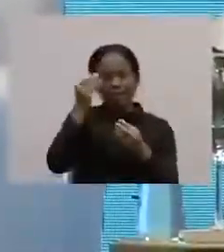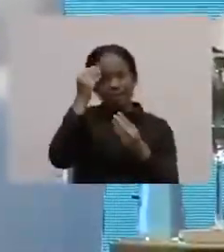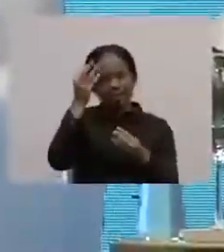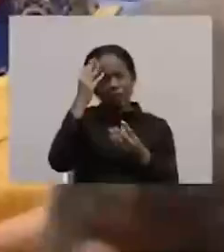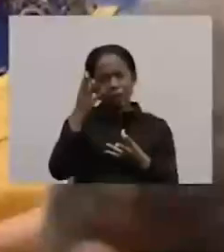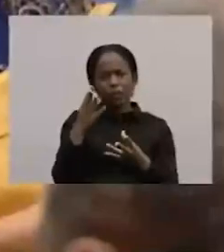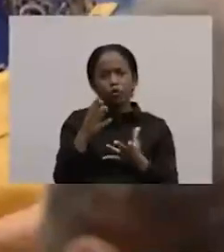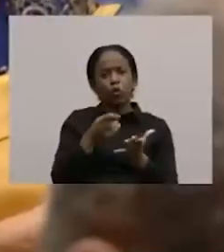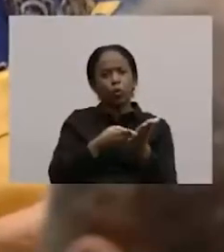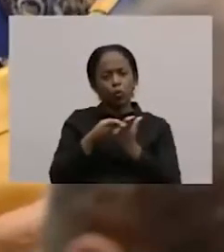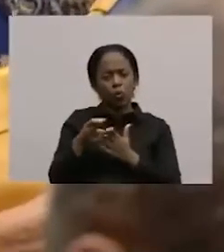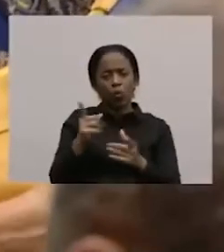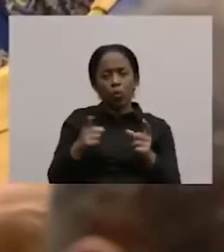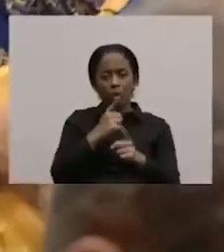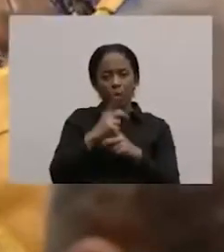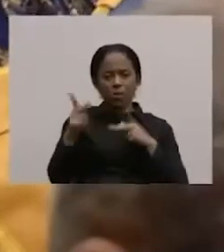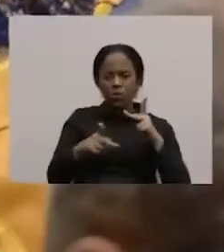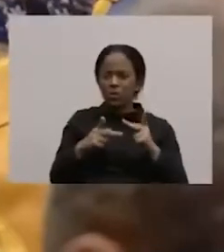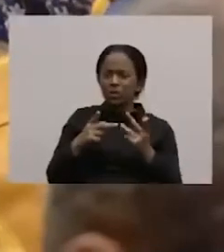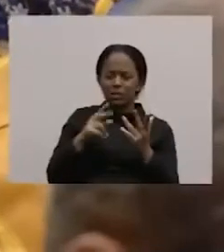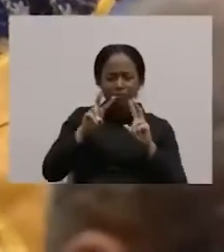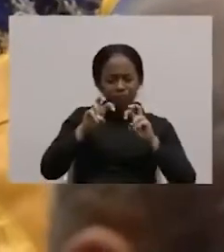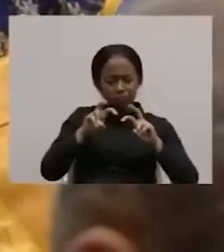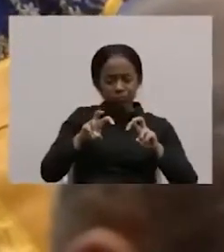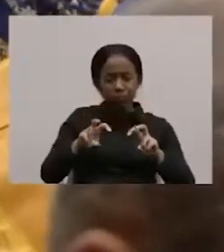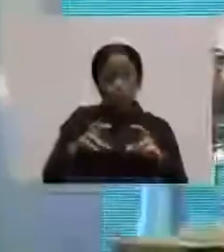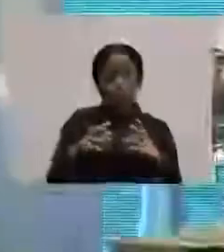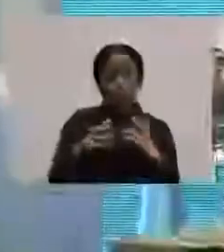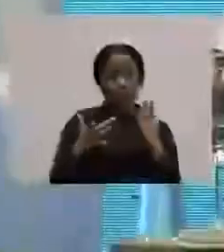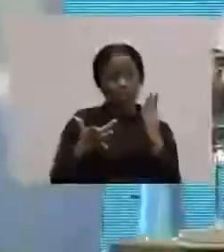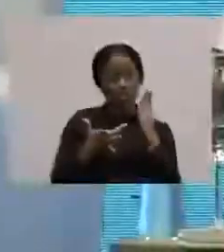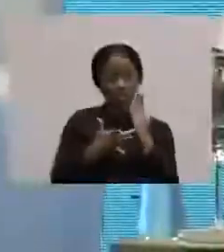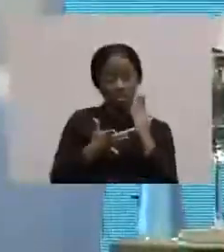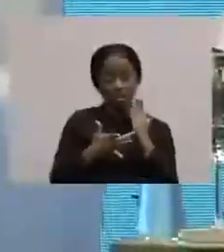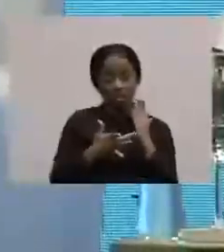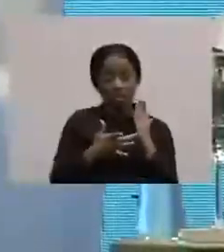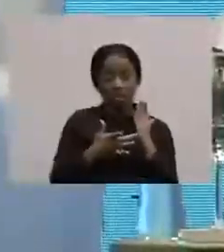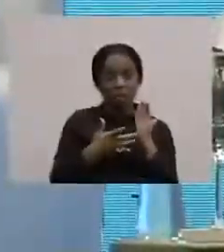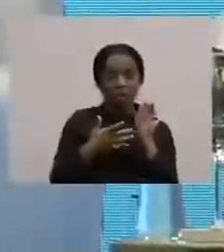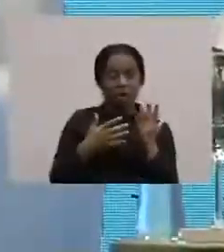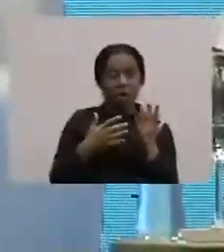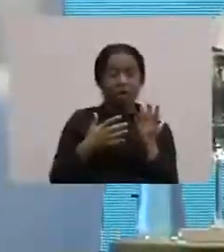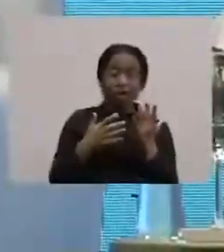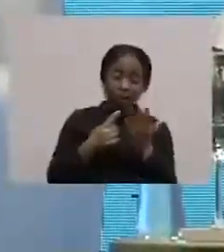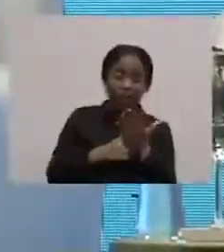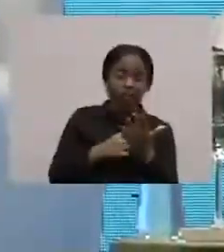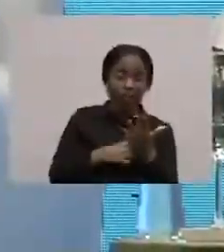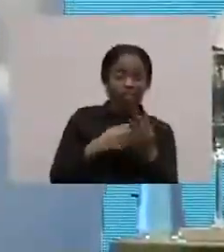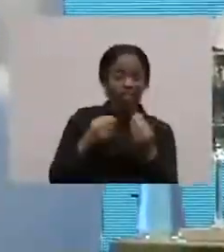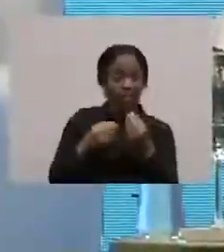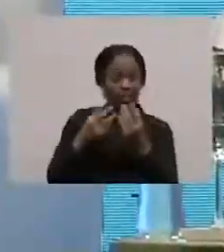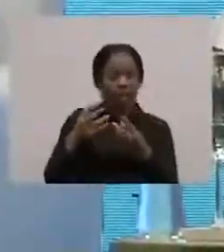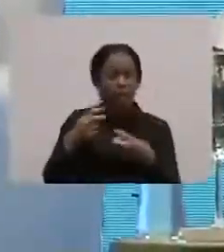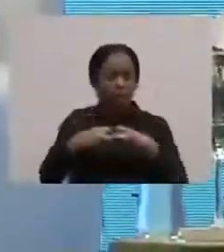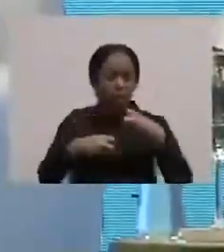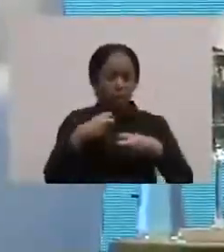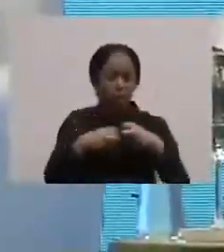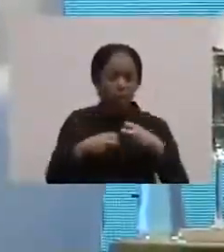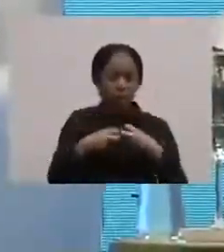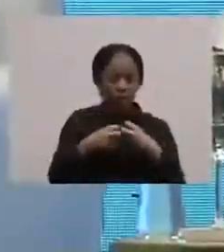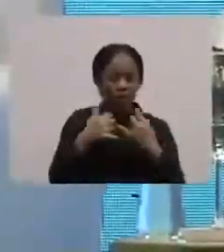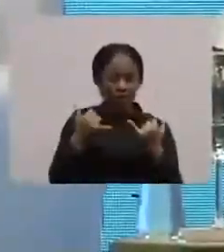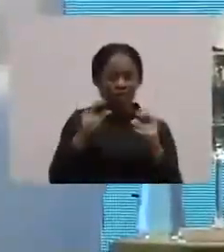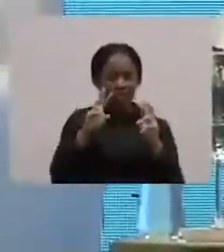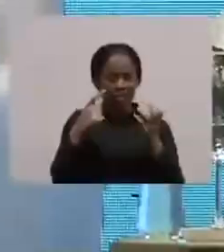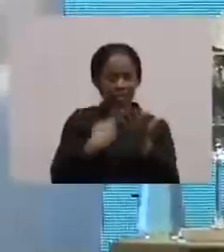La tecnología ha generado otras debilidades, que no es tal vez parte de esta discusión, que es la vuelta de la